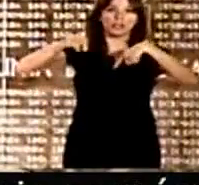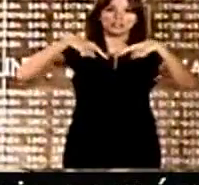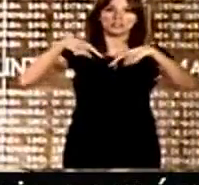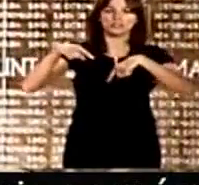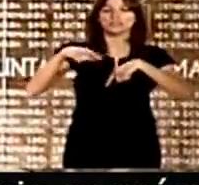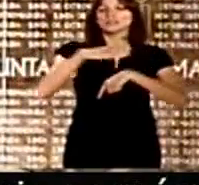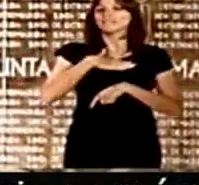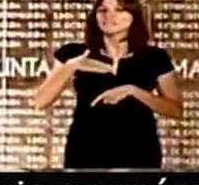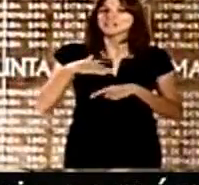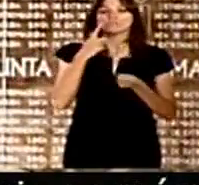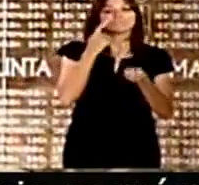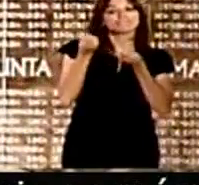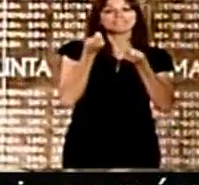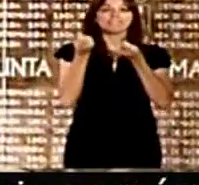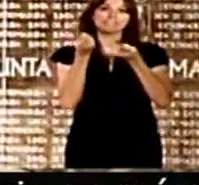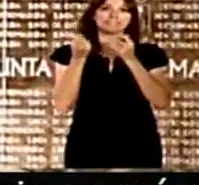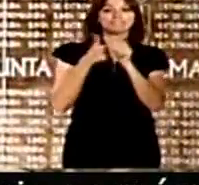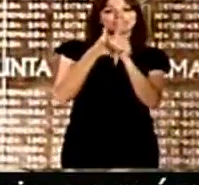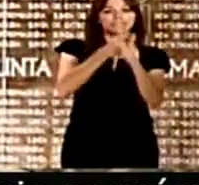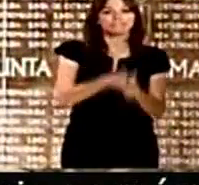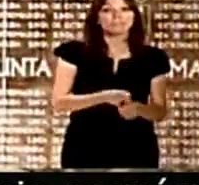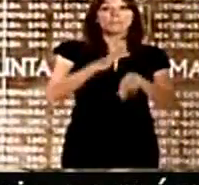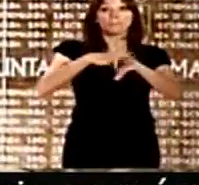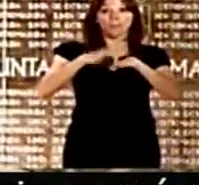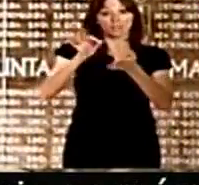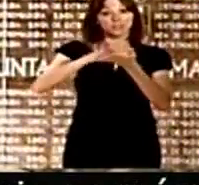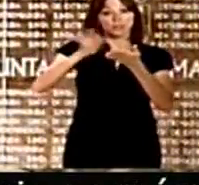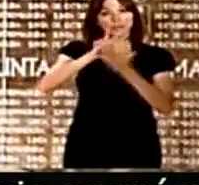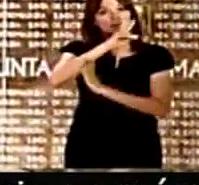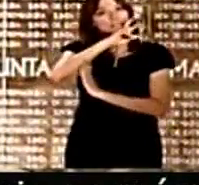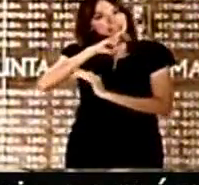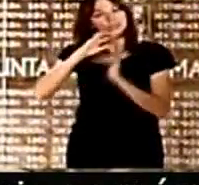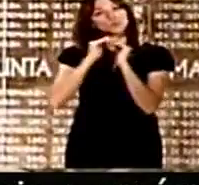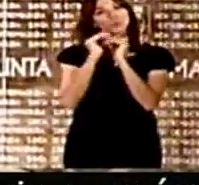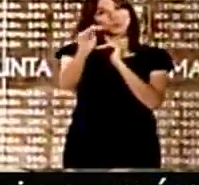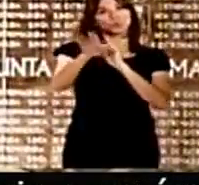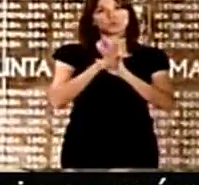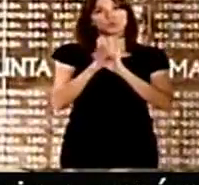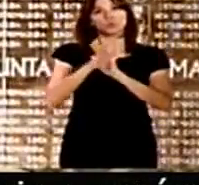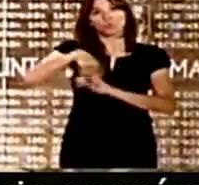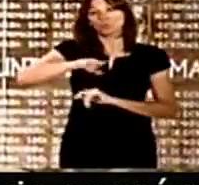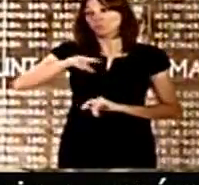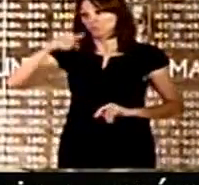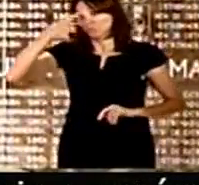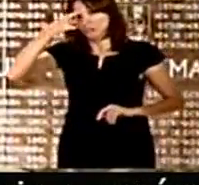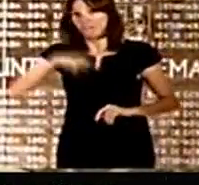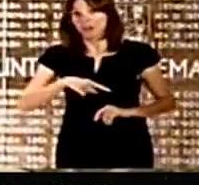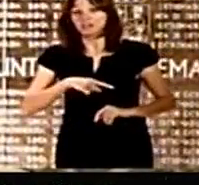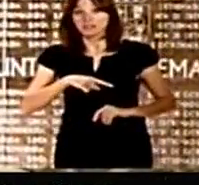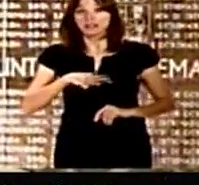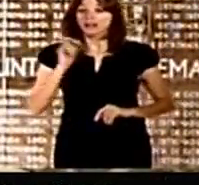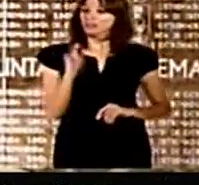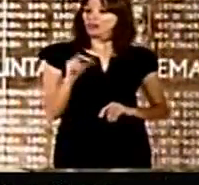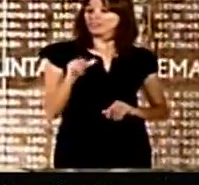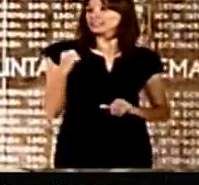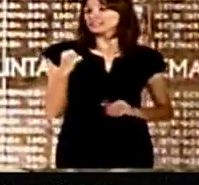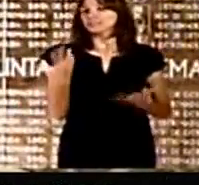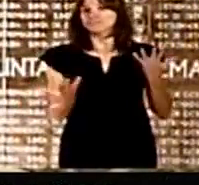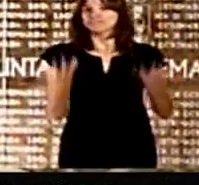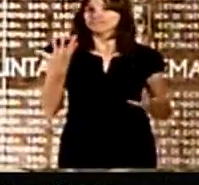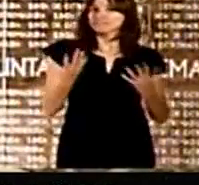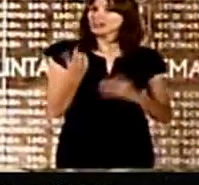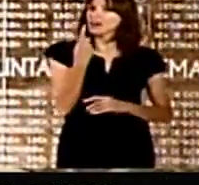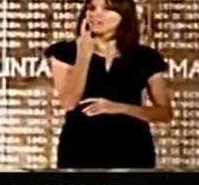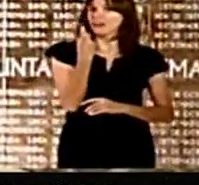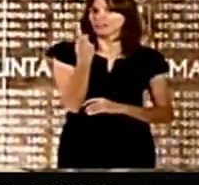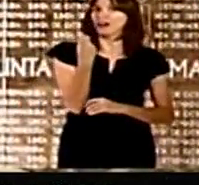en definitiva, es garantizar la continuidad de unos servicios que, como ustedes conocen, vienen siendo deficitarios